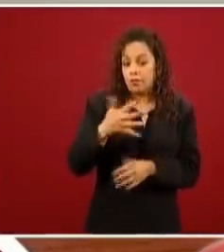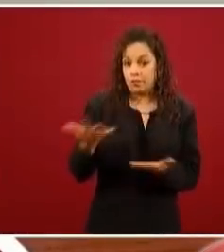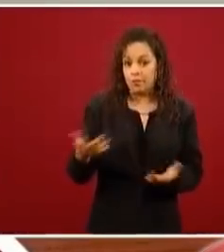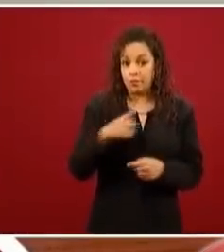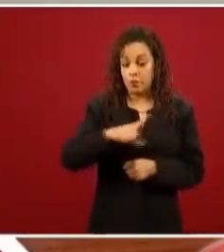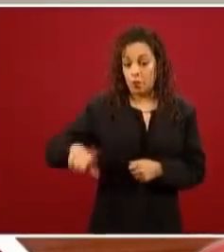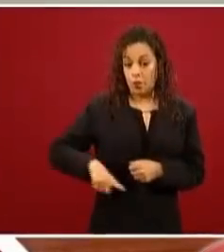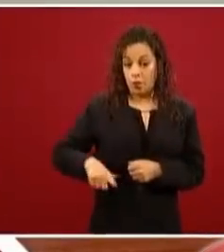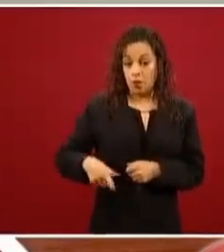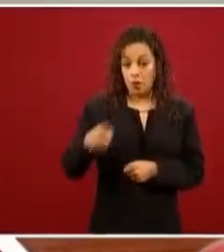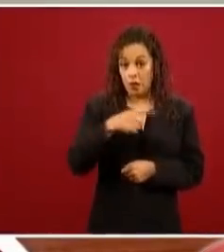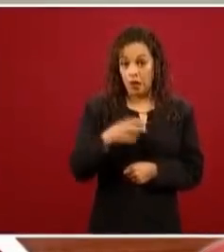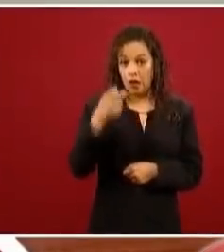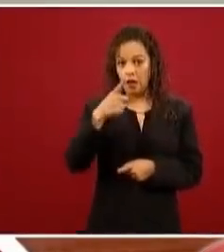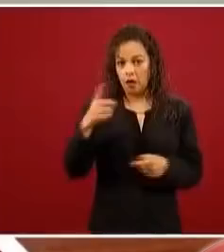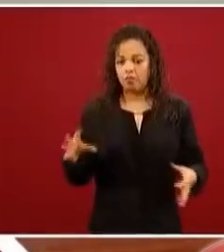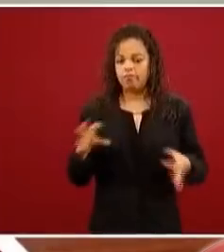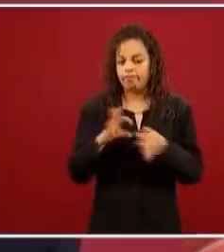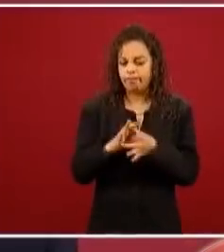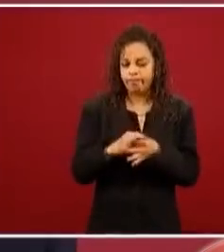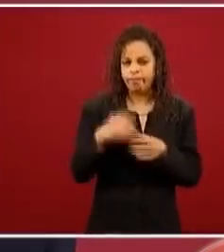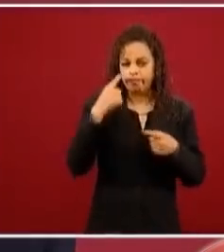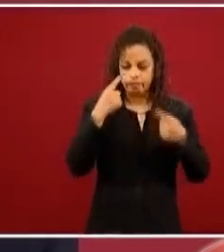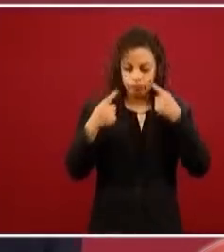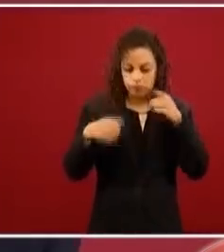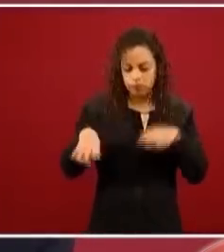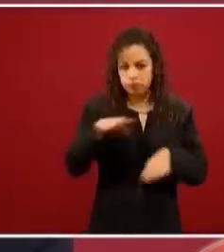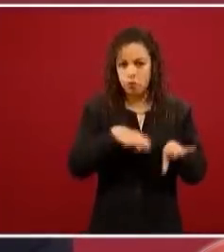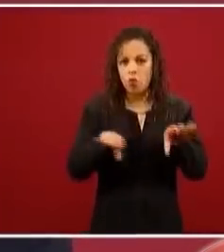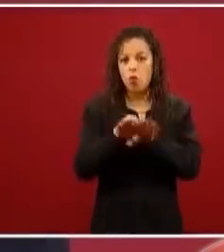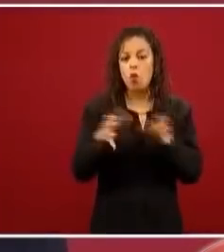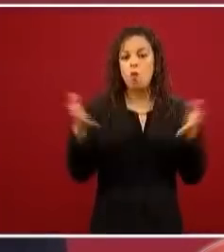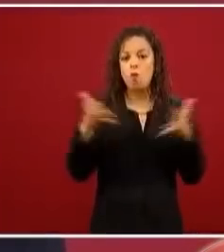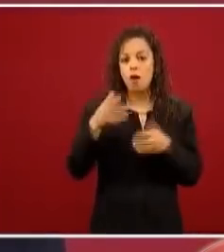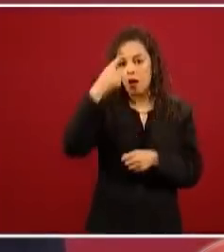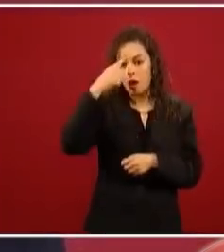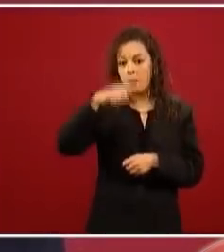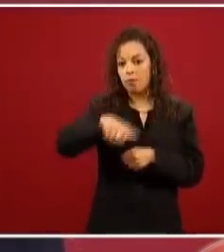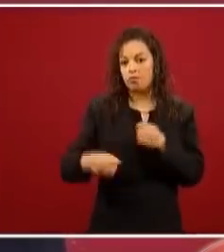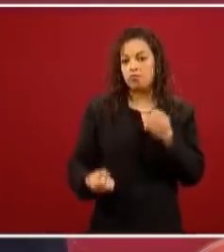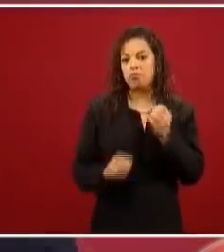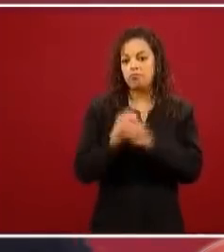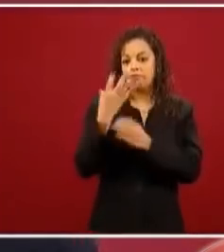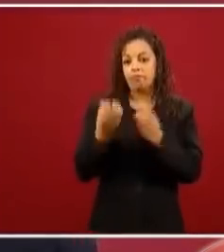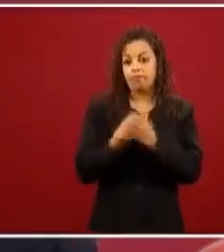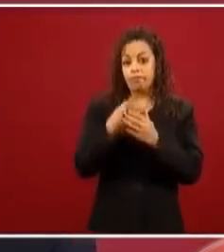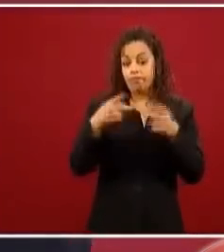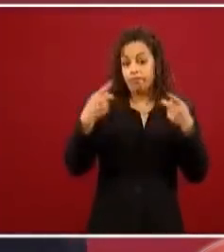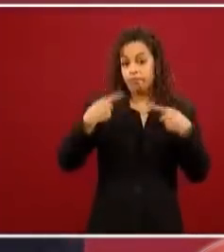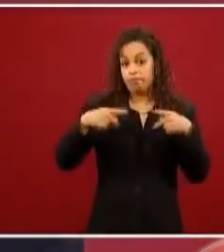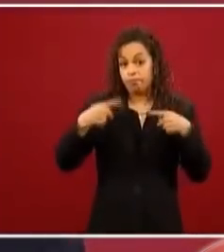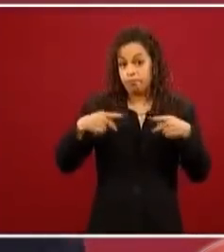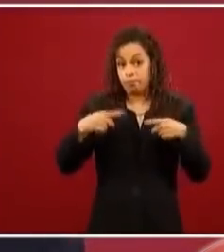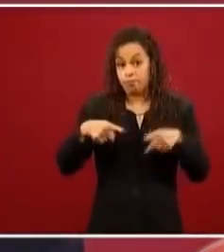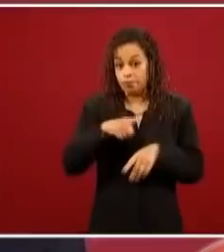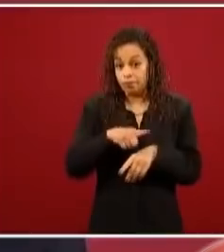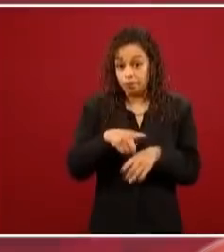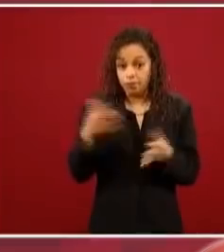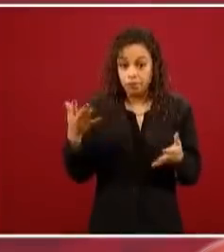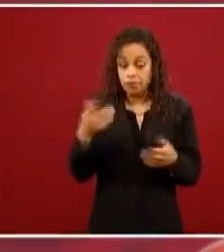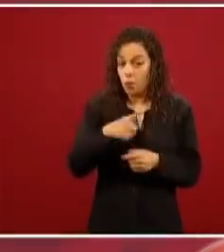trabajando justamente para buscar nuevos incentivos para los egresados que justo hoy, en un rato